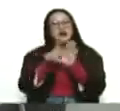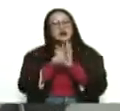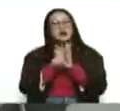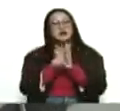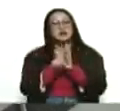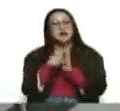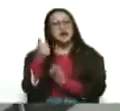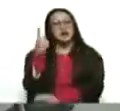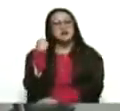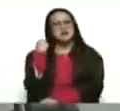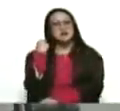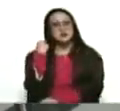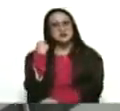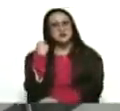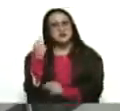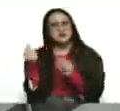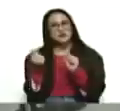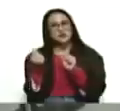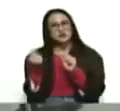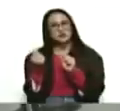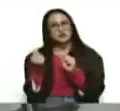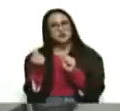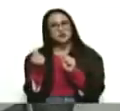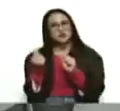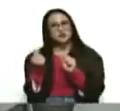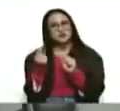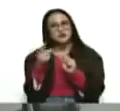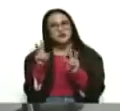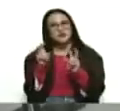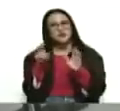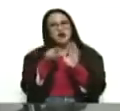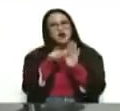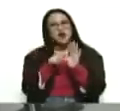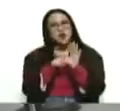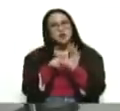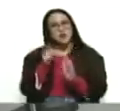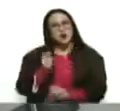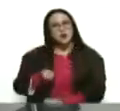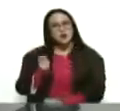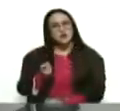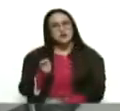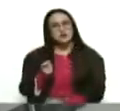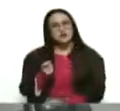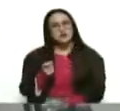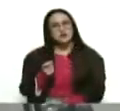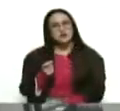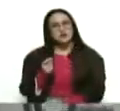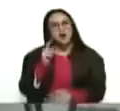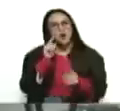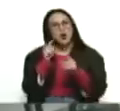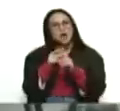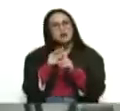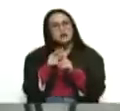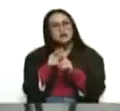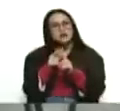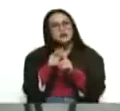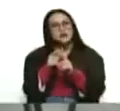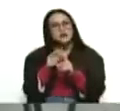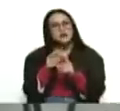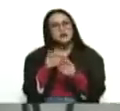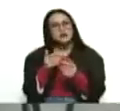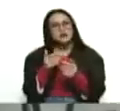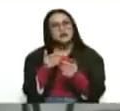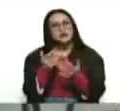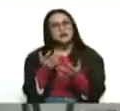El día de ayer, durante la discusión, aseguraban que esta nueva norma jurídica tendrá como objetivo, o entre sus especificaciones,